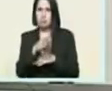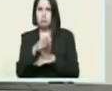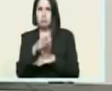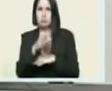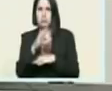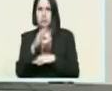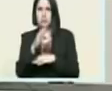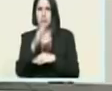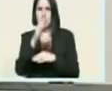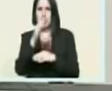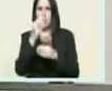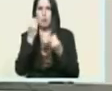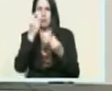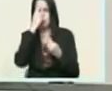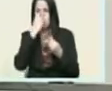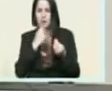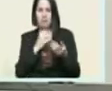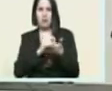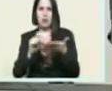perfil.